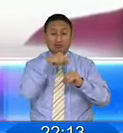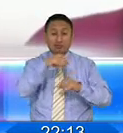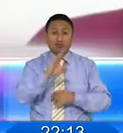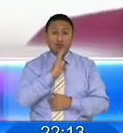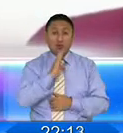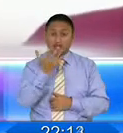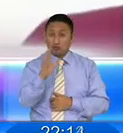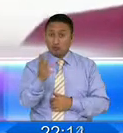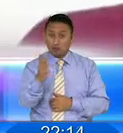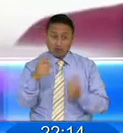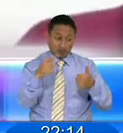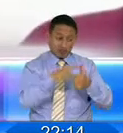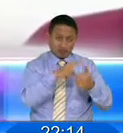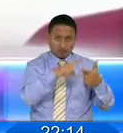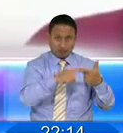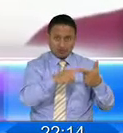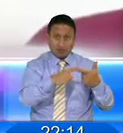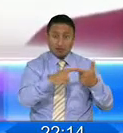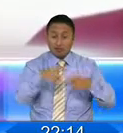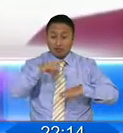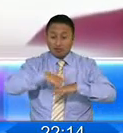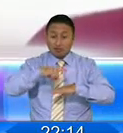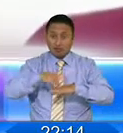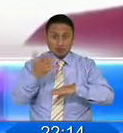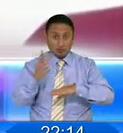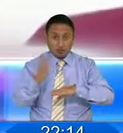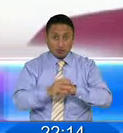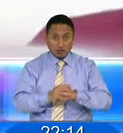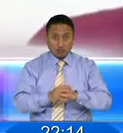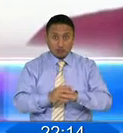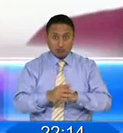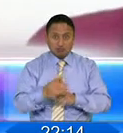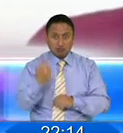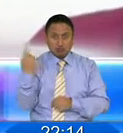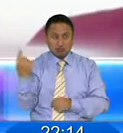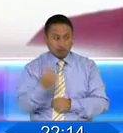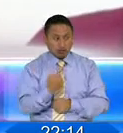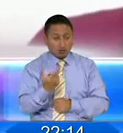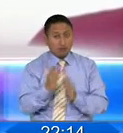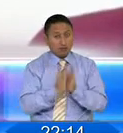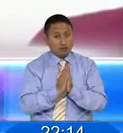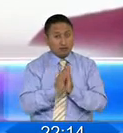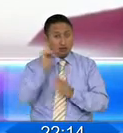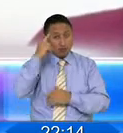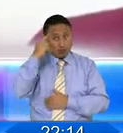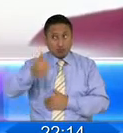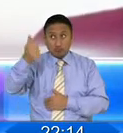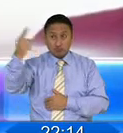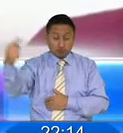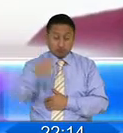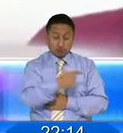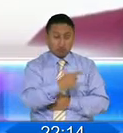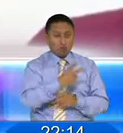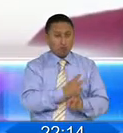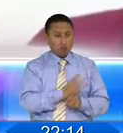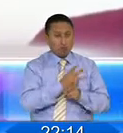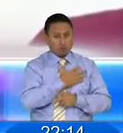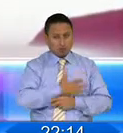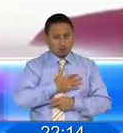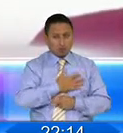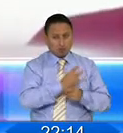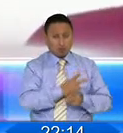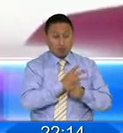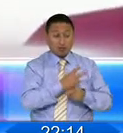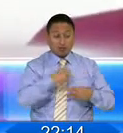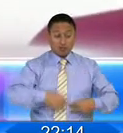en mi institución no hay las baterías sanitarias de nosotros pues hacemos este llamado para precautelar la vida la salud